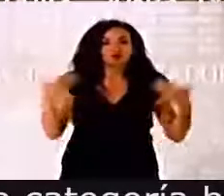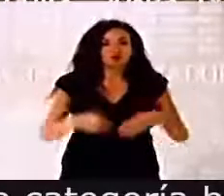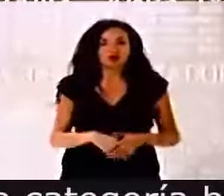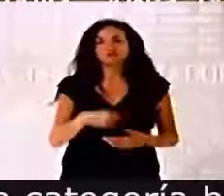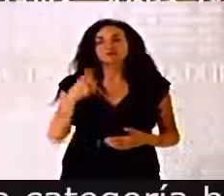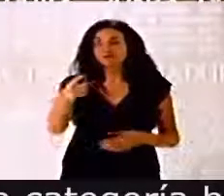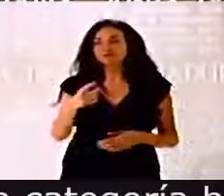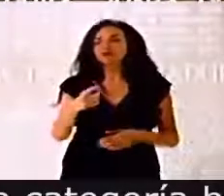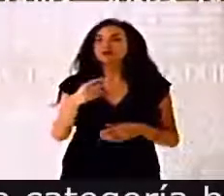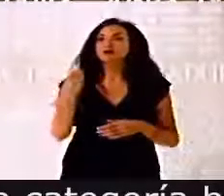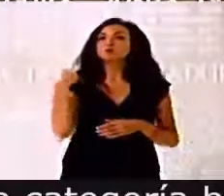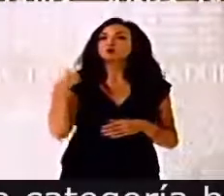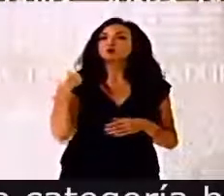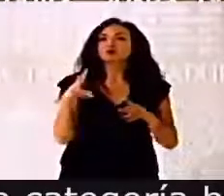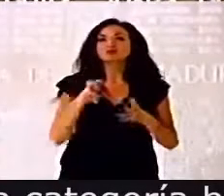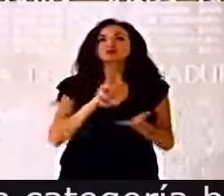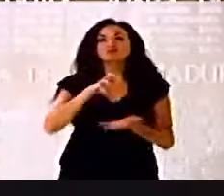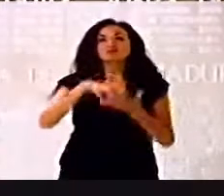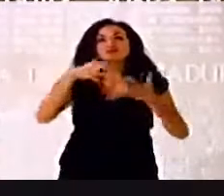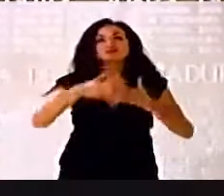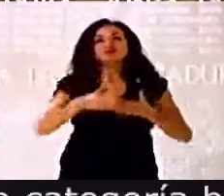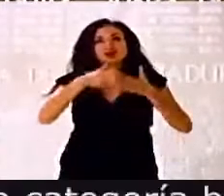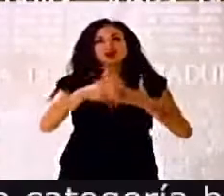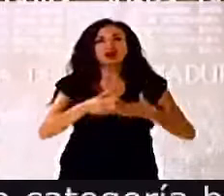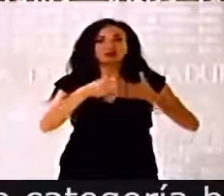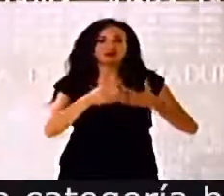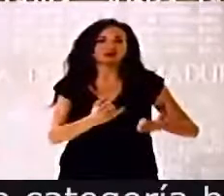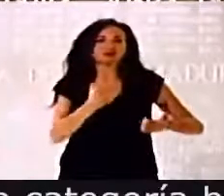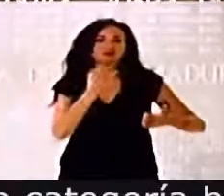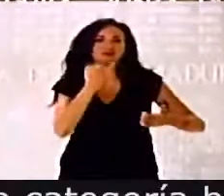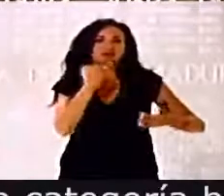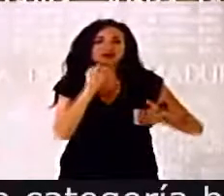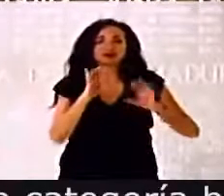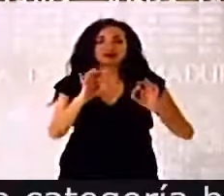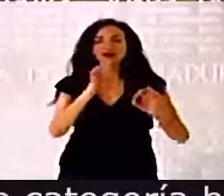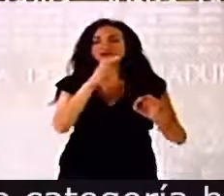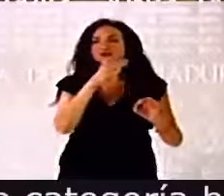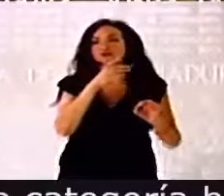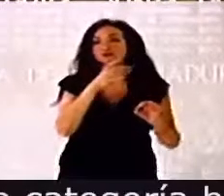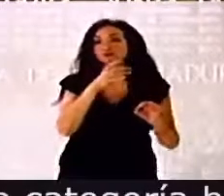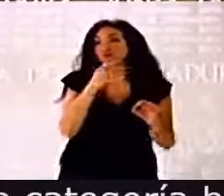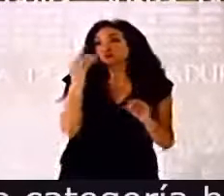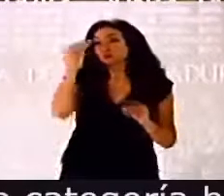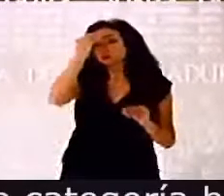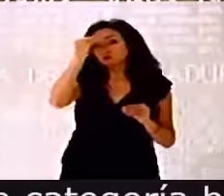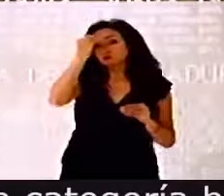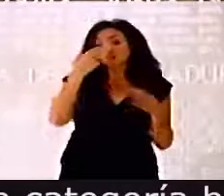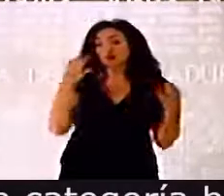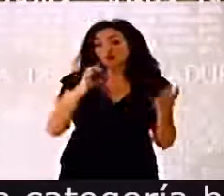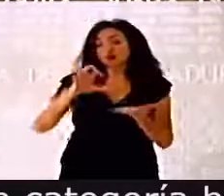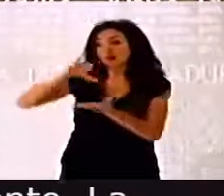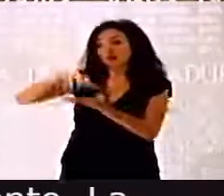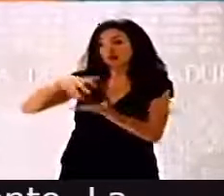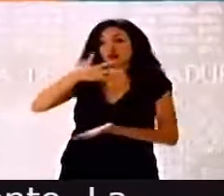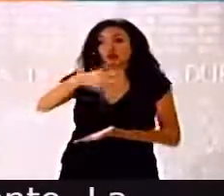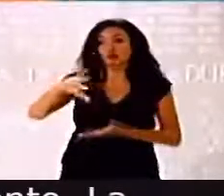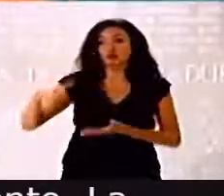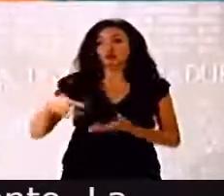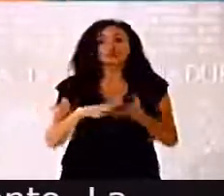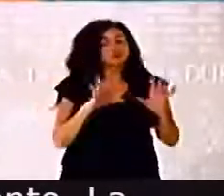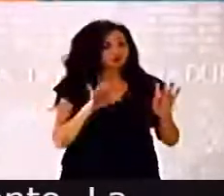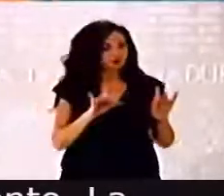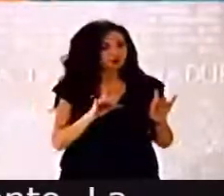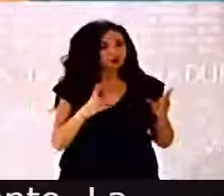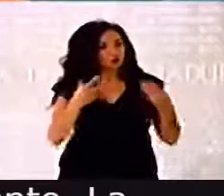de baterías, que cuál es nuestra valoración respecto de la ubicación de la misma, ¿sí? La Junta que